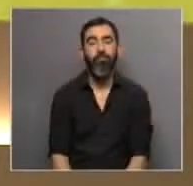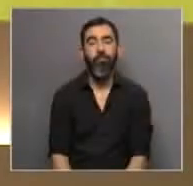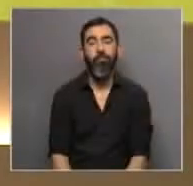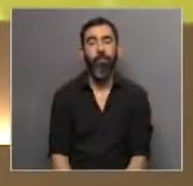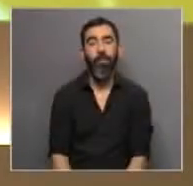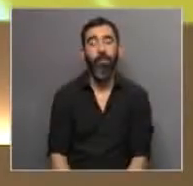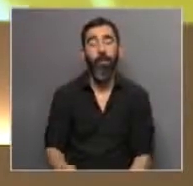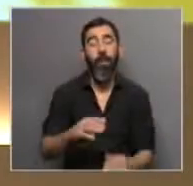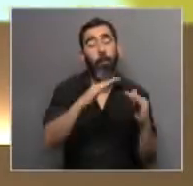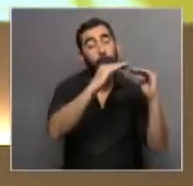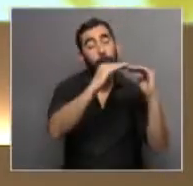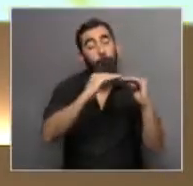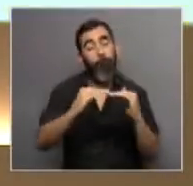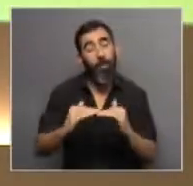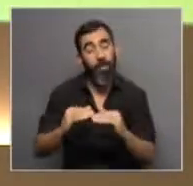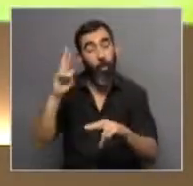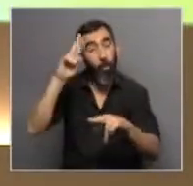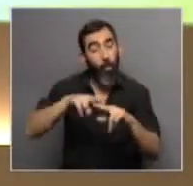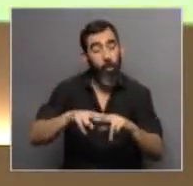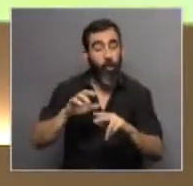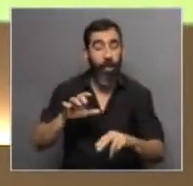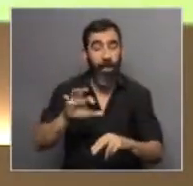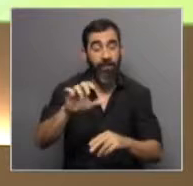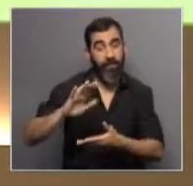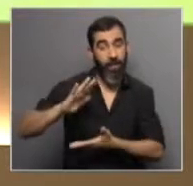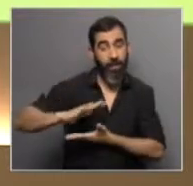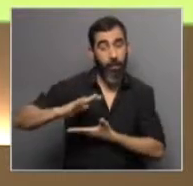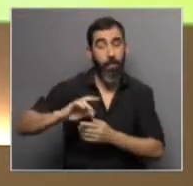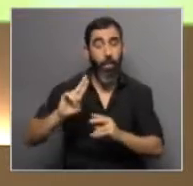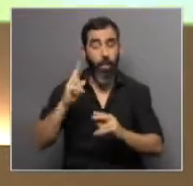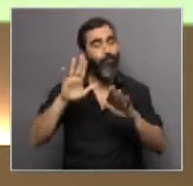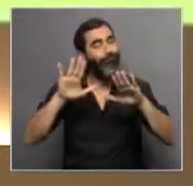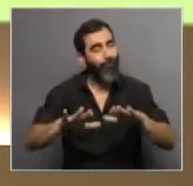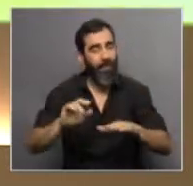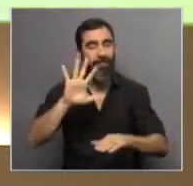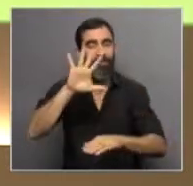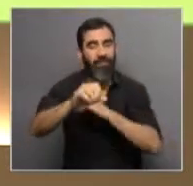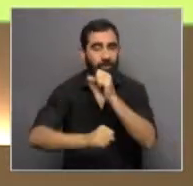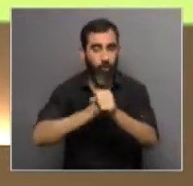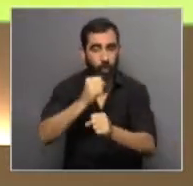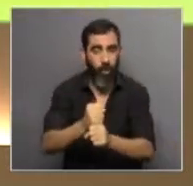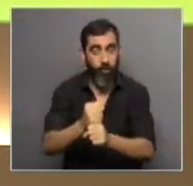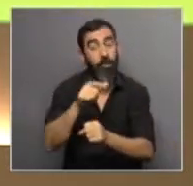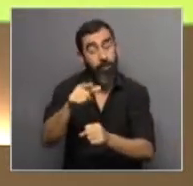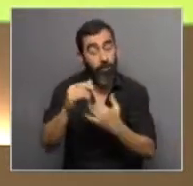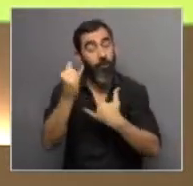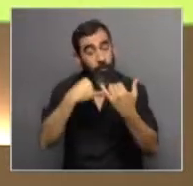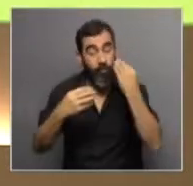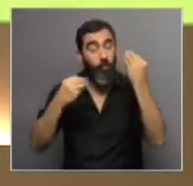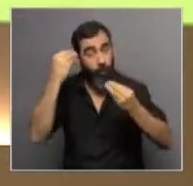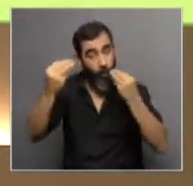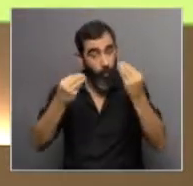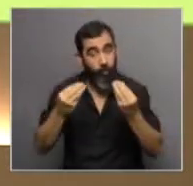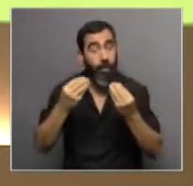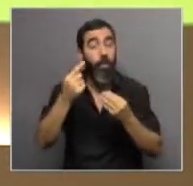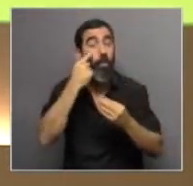La tendencia a la baja de la mortalidad del cáncer de mama en Uruguay se detuvo en los últimos 5 años y ese es un dato que preocupa.